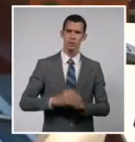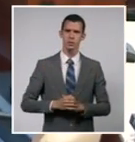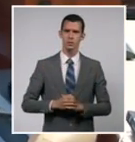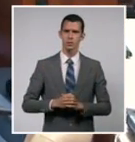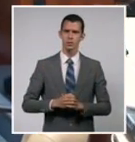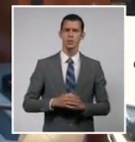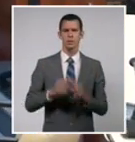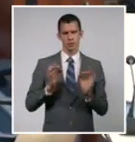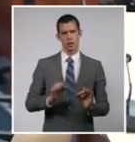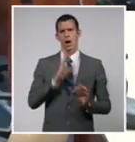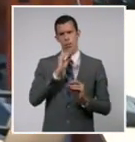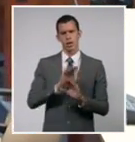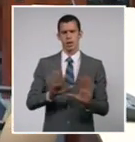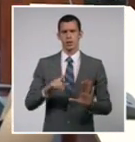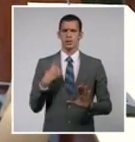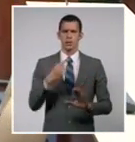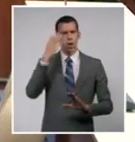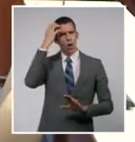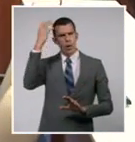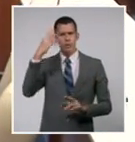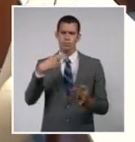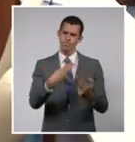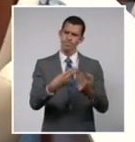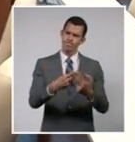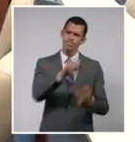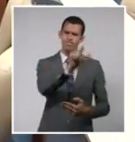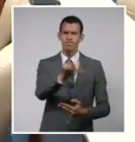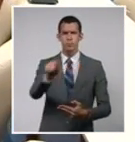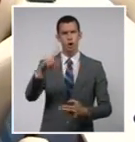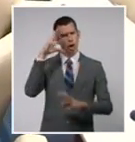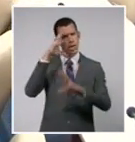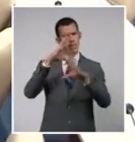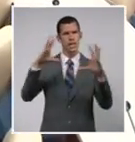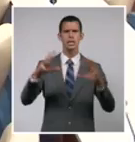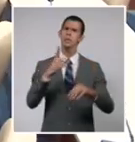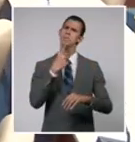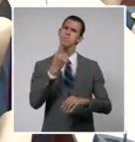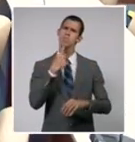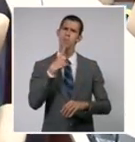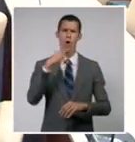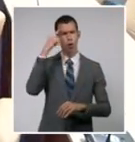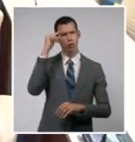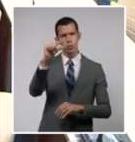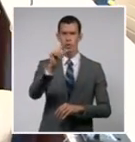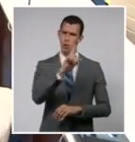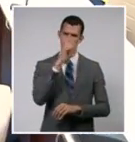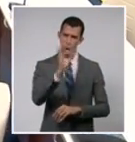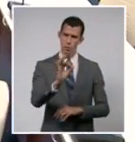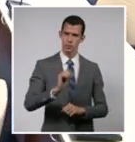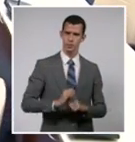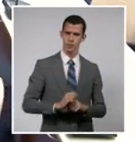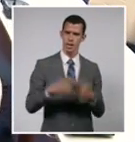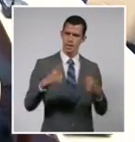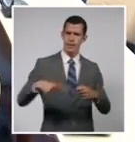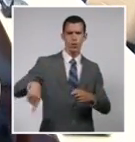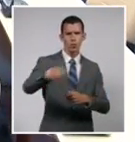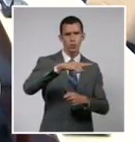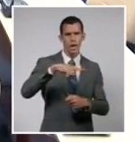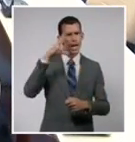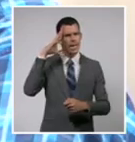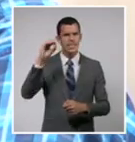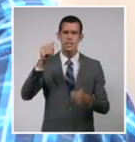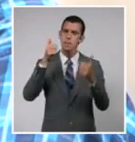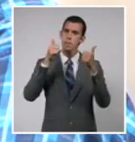país se cuenta con personas muy inteligentes y muy informadas y todos saben que el control